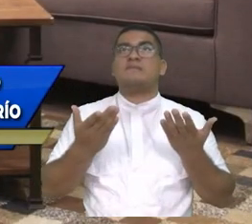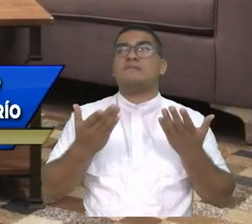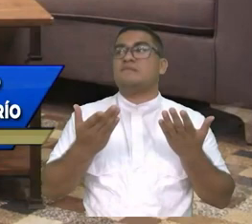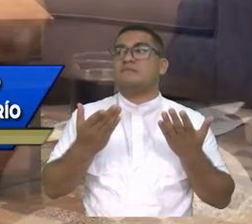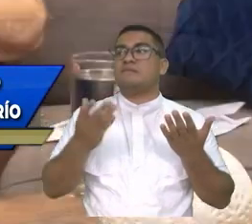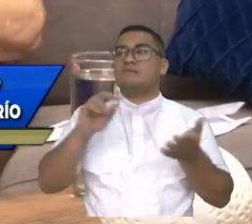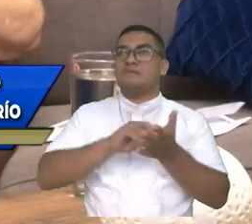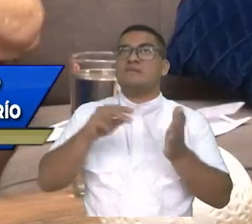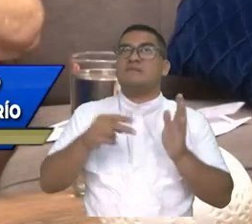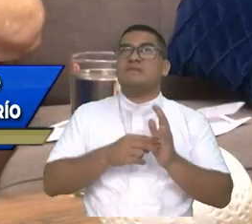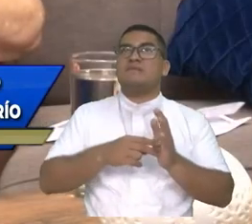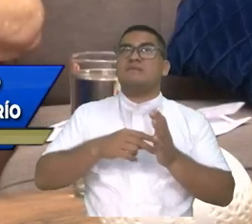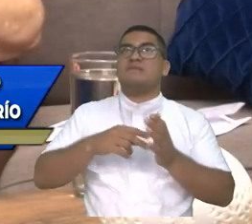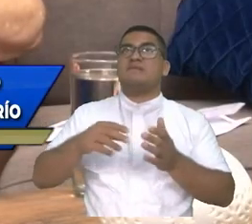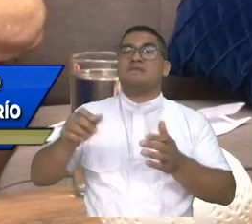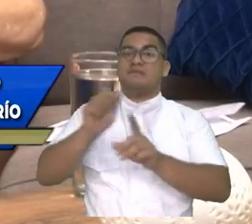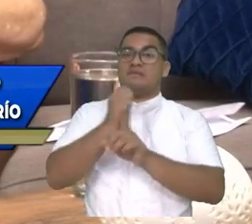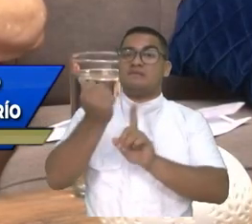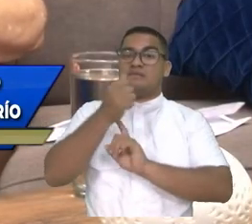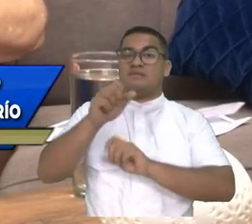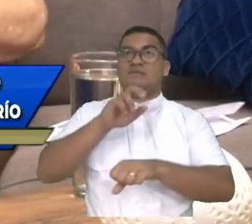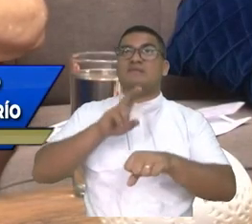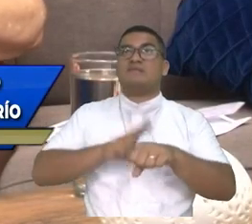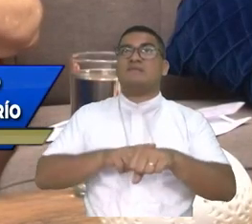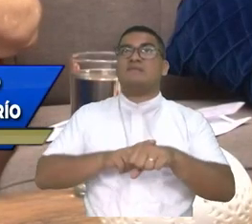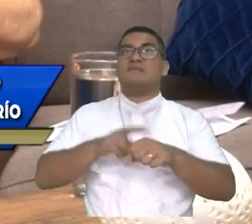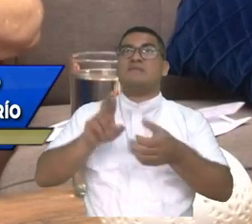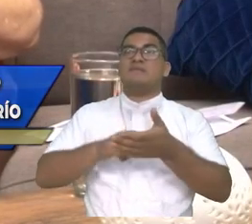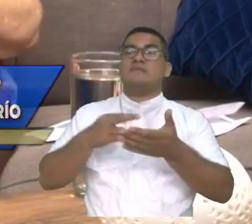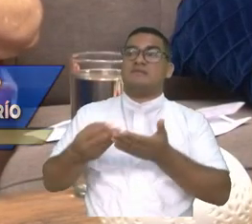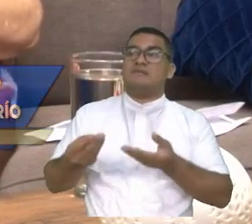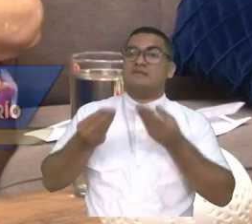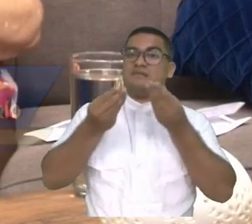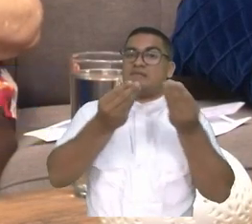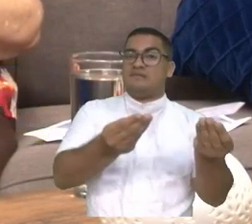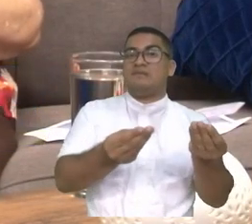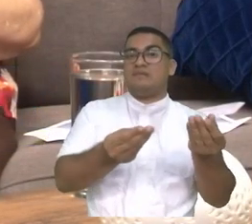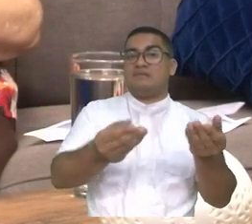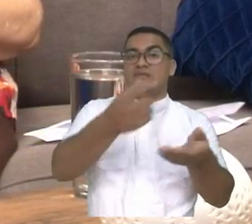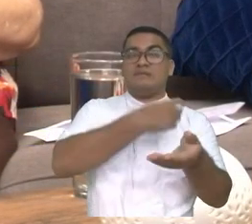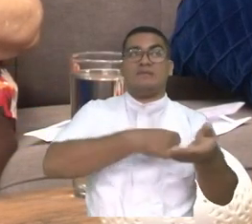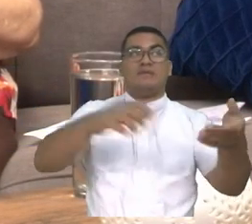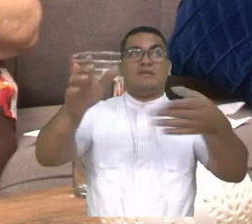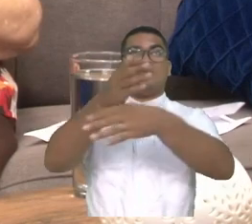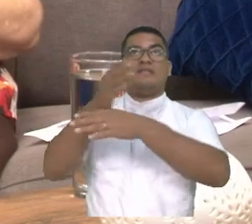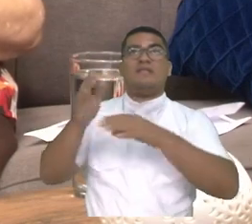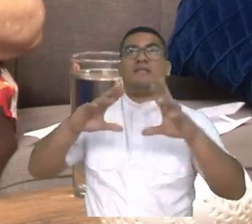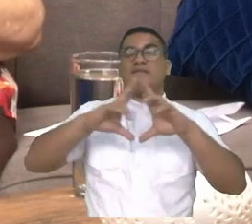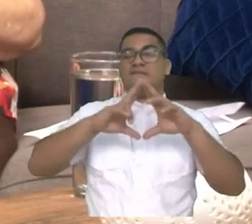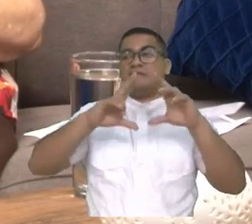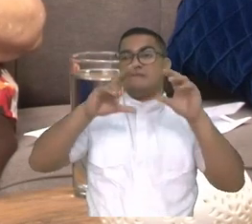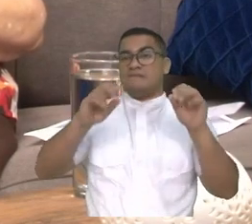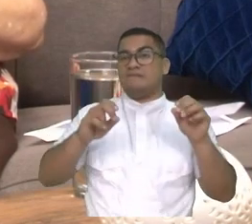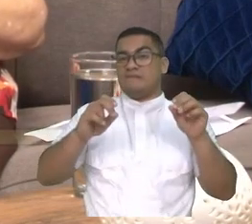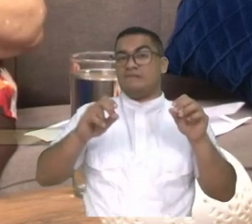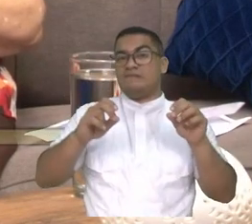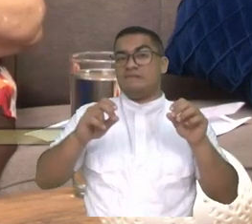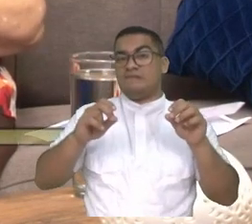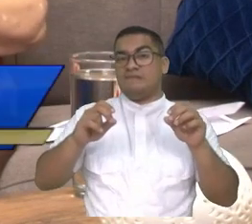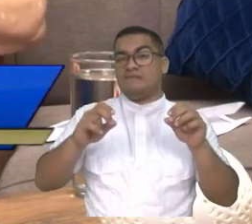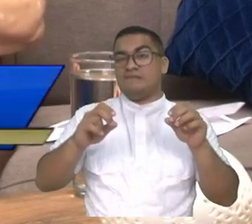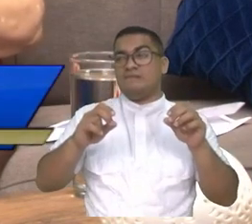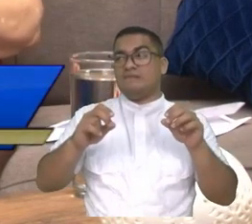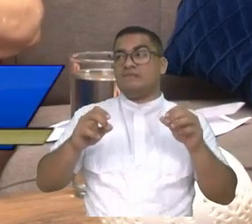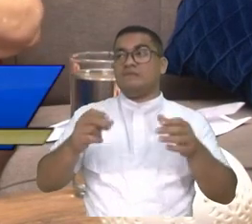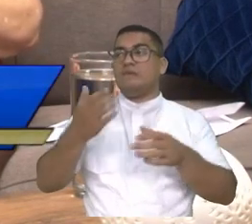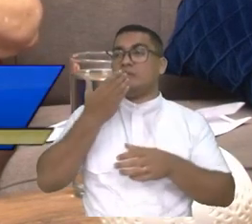es el regalo de nuestra Asamblea Nacional para las escuelas de Nicaragua, para los colegios de Nicaragua,